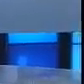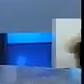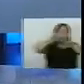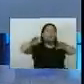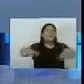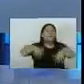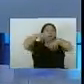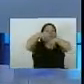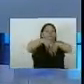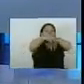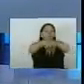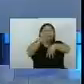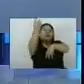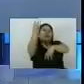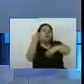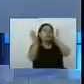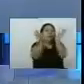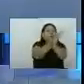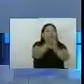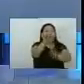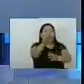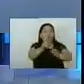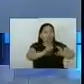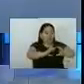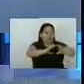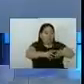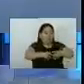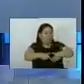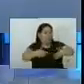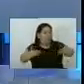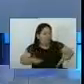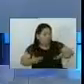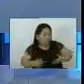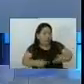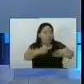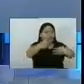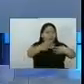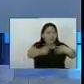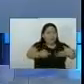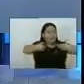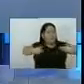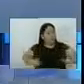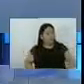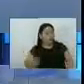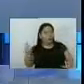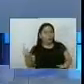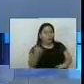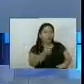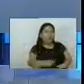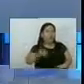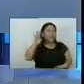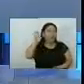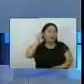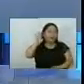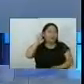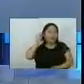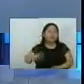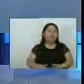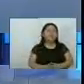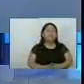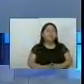marcha del 1 de mayo. La unidad sindical dio a conocer que pedirán el cumplimiento de derechos para empleados de seguridad privada.